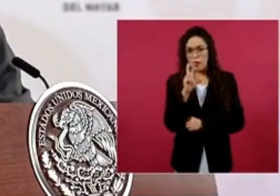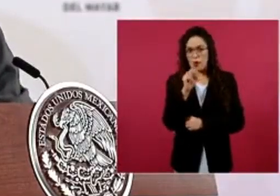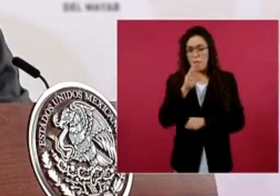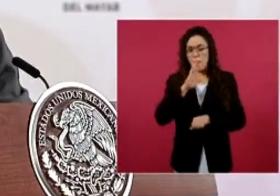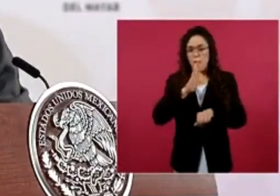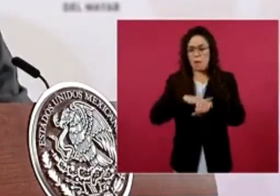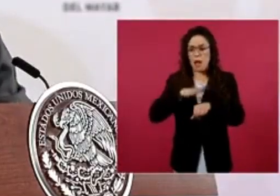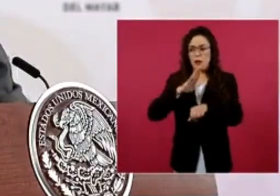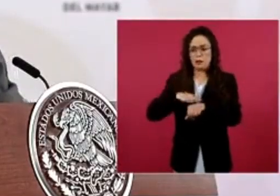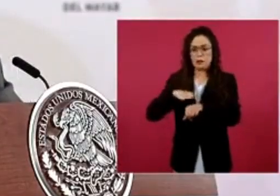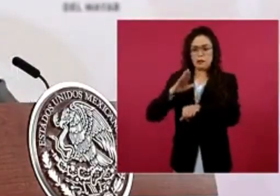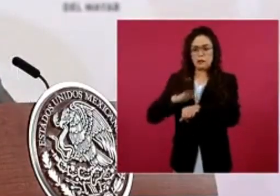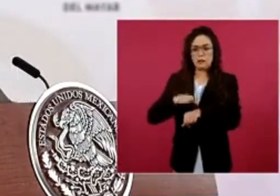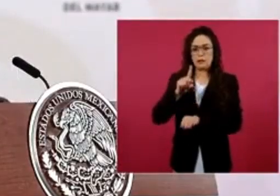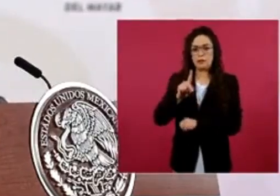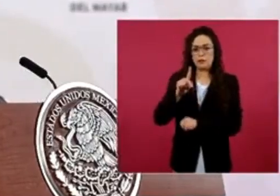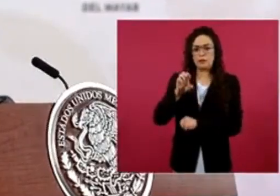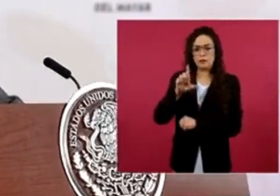pero